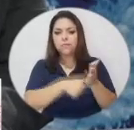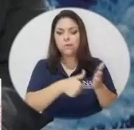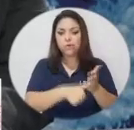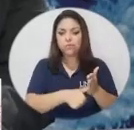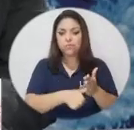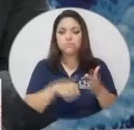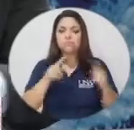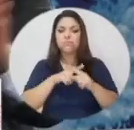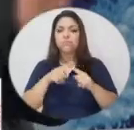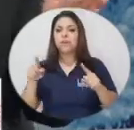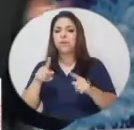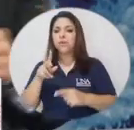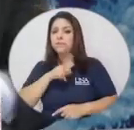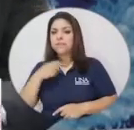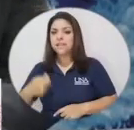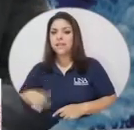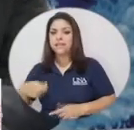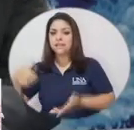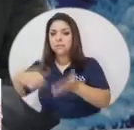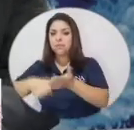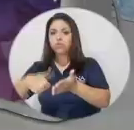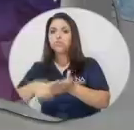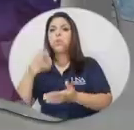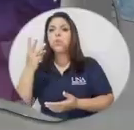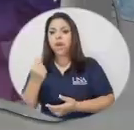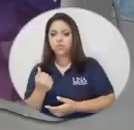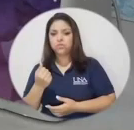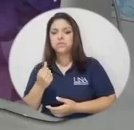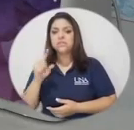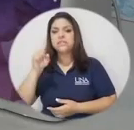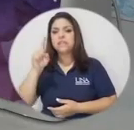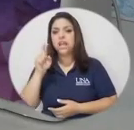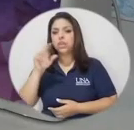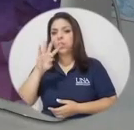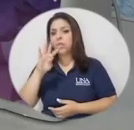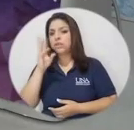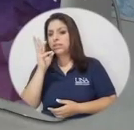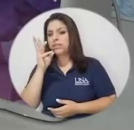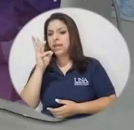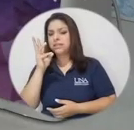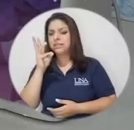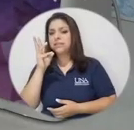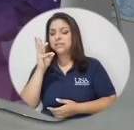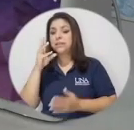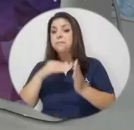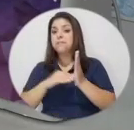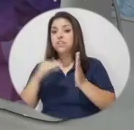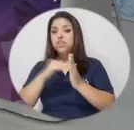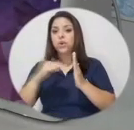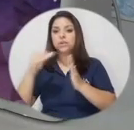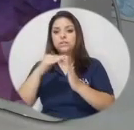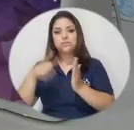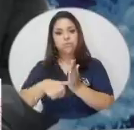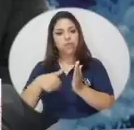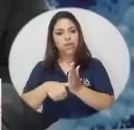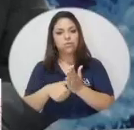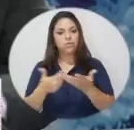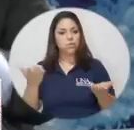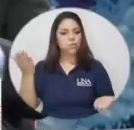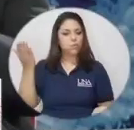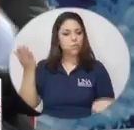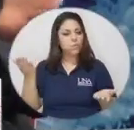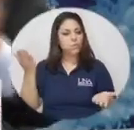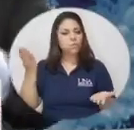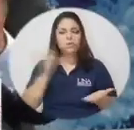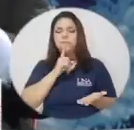en la elección presidencial anterior la cantidad de votantes fue de 146, 148 millones de votantes. Entonces